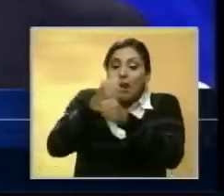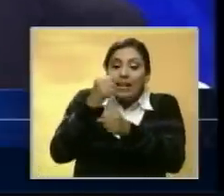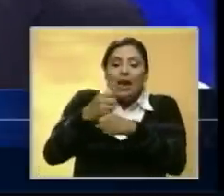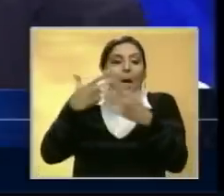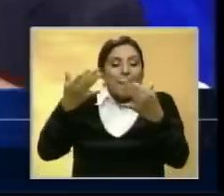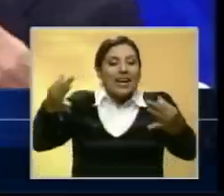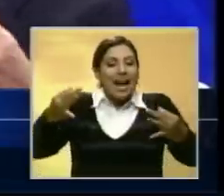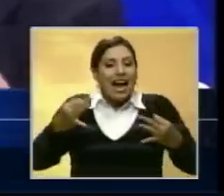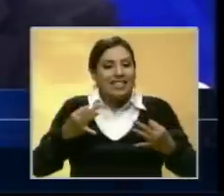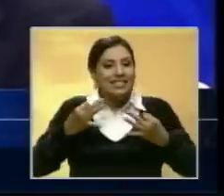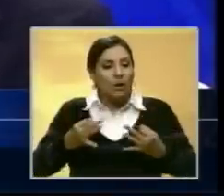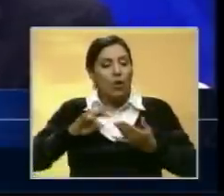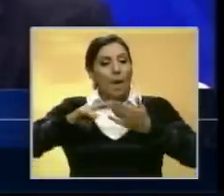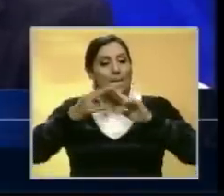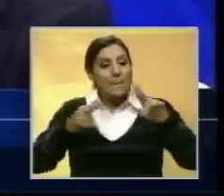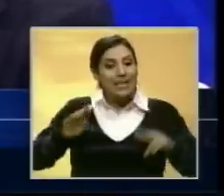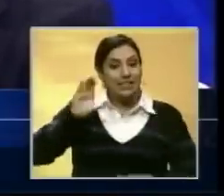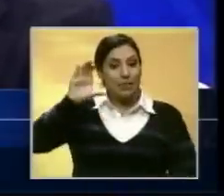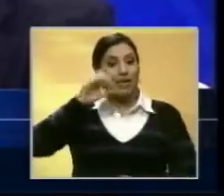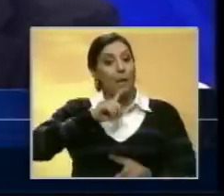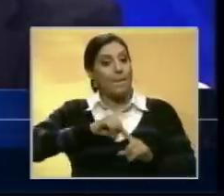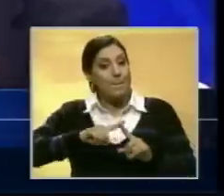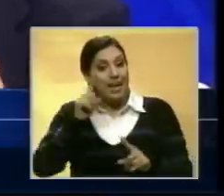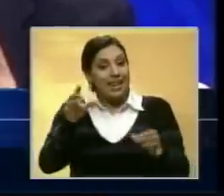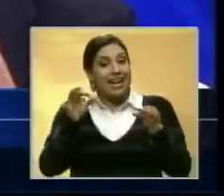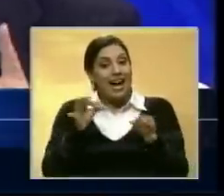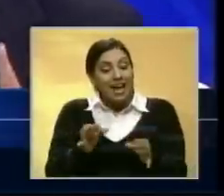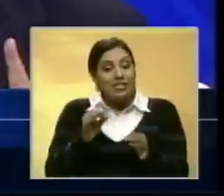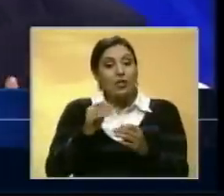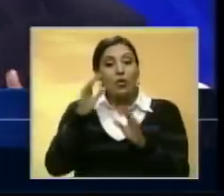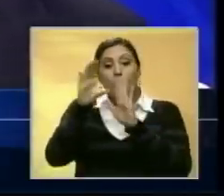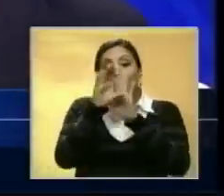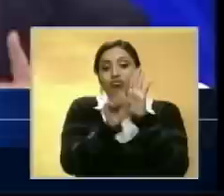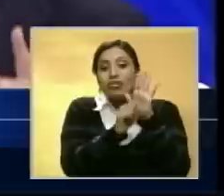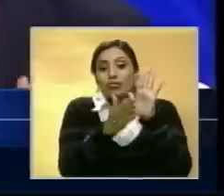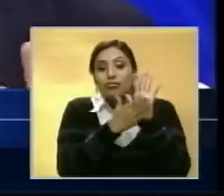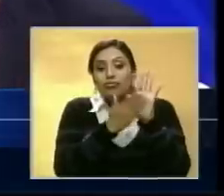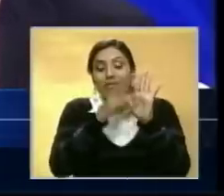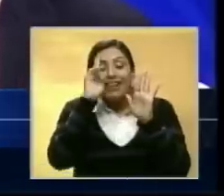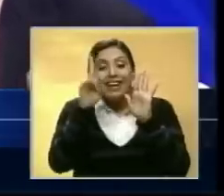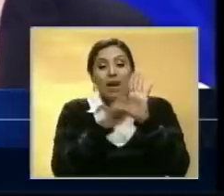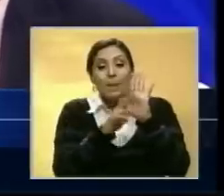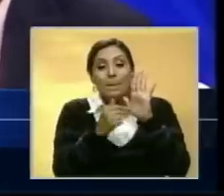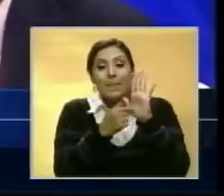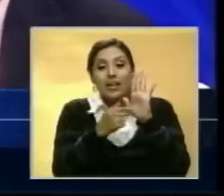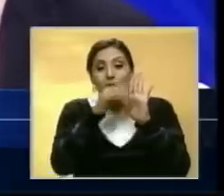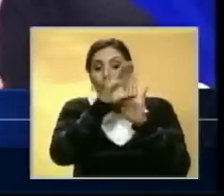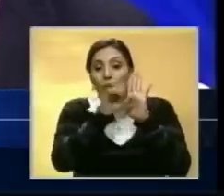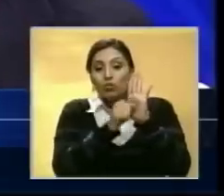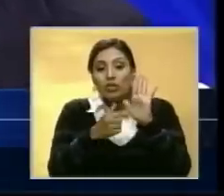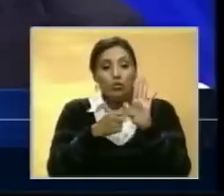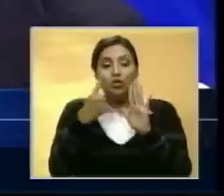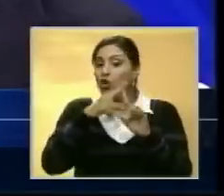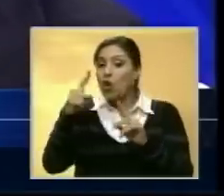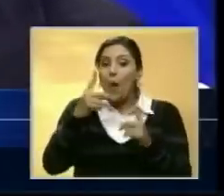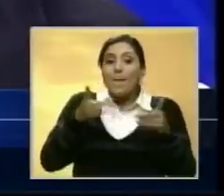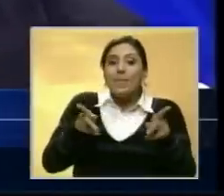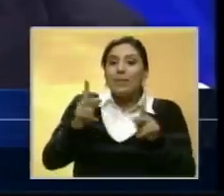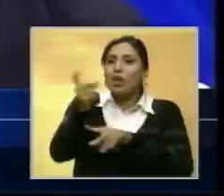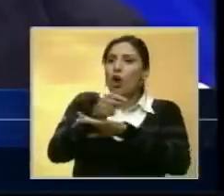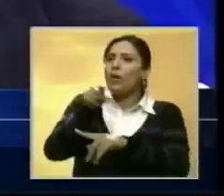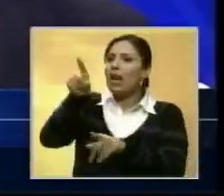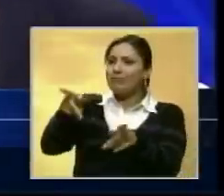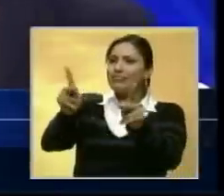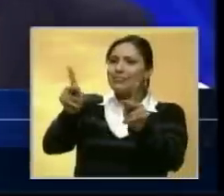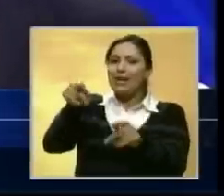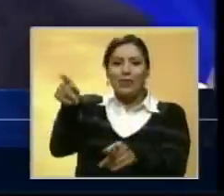para garantizar la paz del país, pero para garantizar la Constitución, el respeto a la Constitución y no permitirle al gobierno